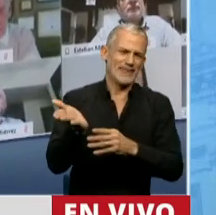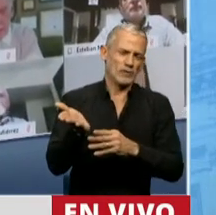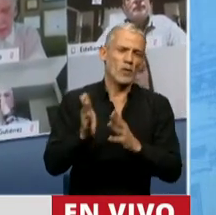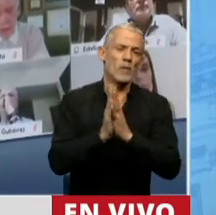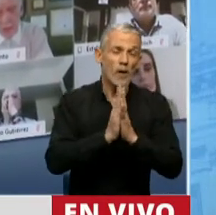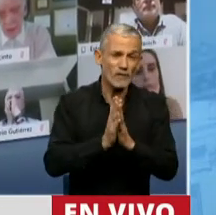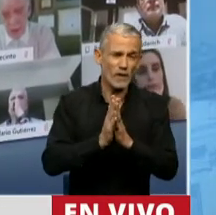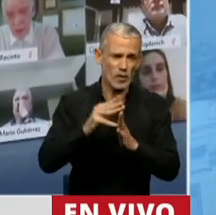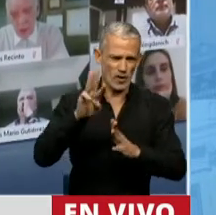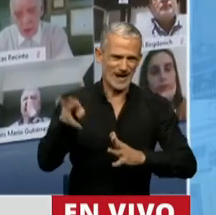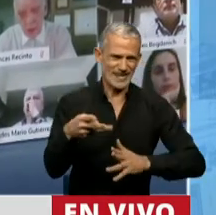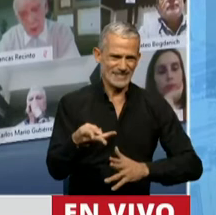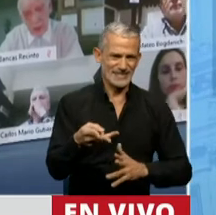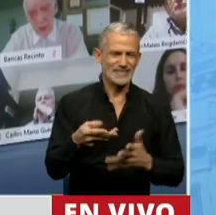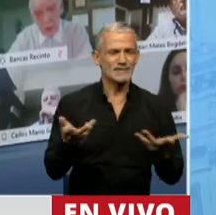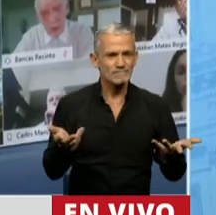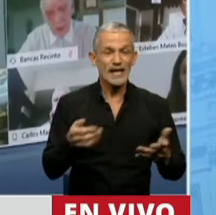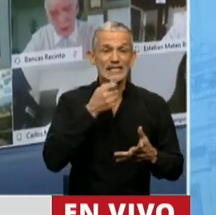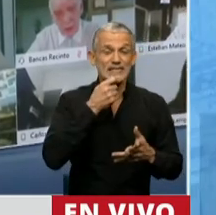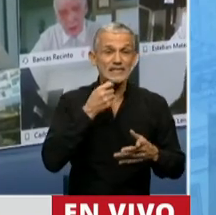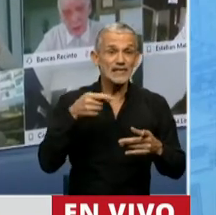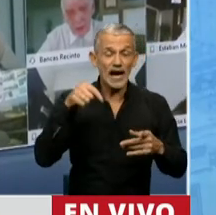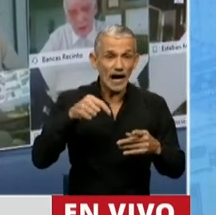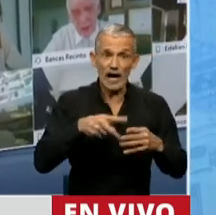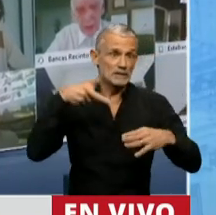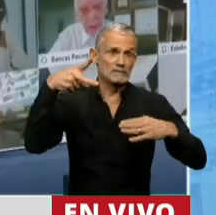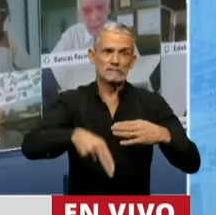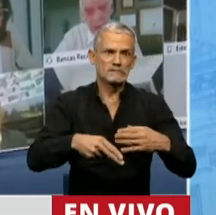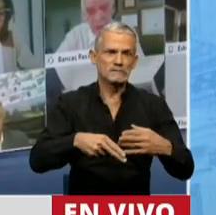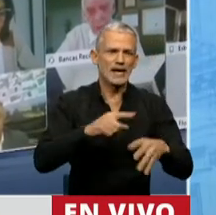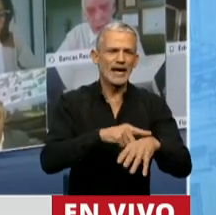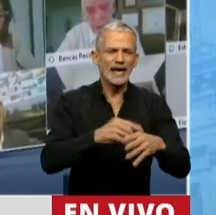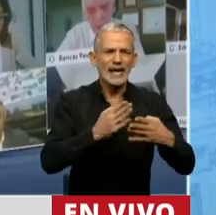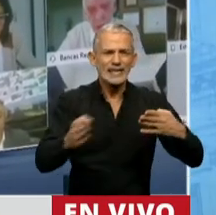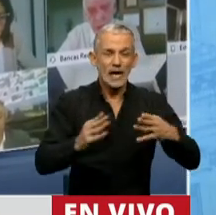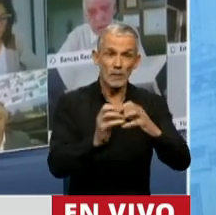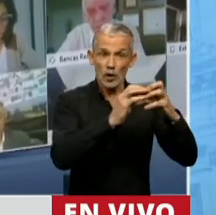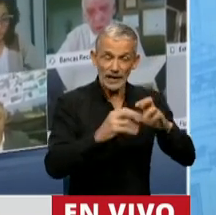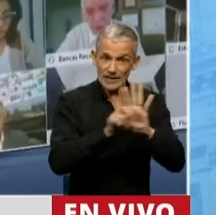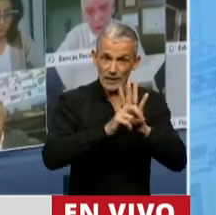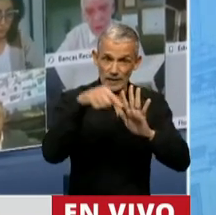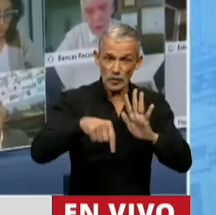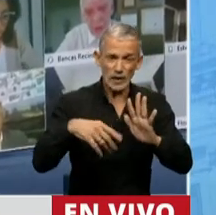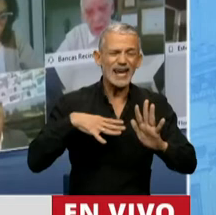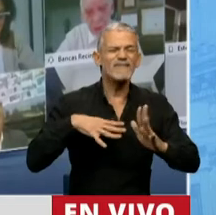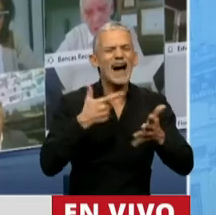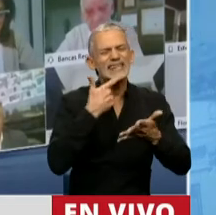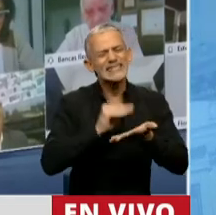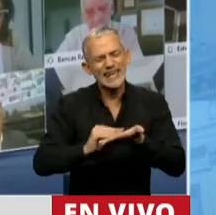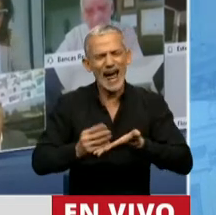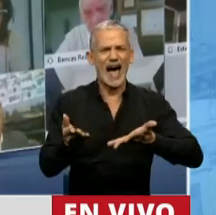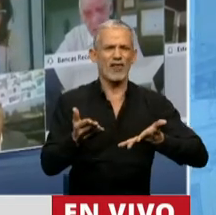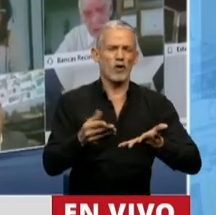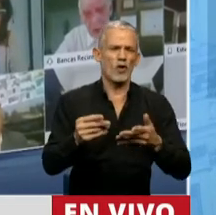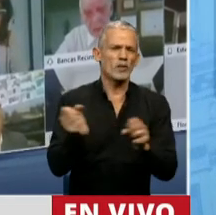que por favor tengan en cuenta que si se llega a pasar el plazo estando en tratamiento esta ley, todavía falta el Senado, que se